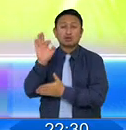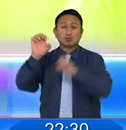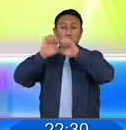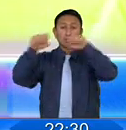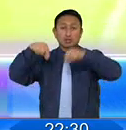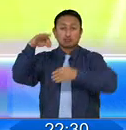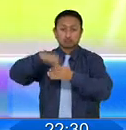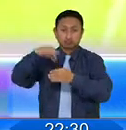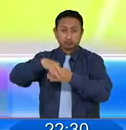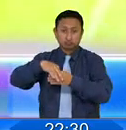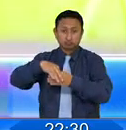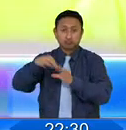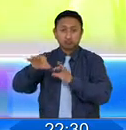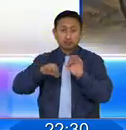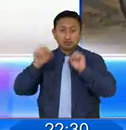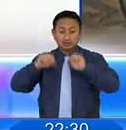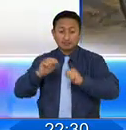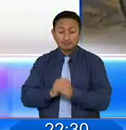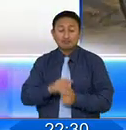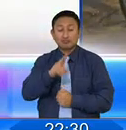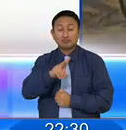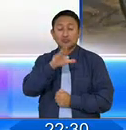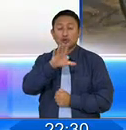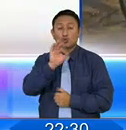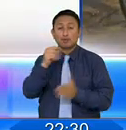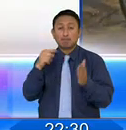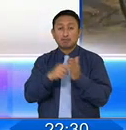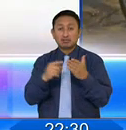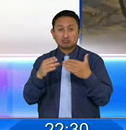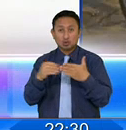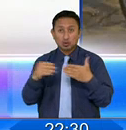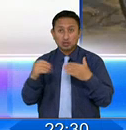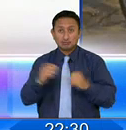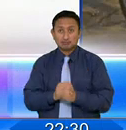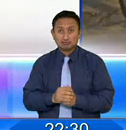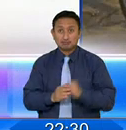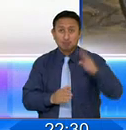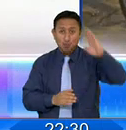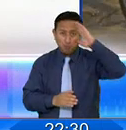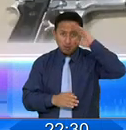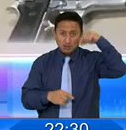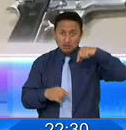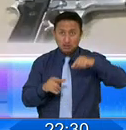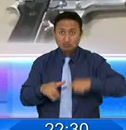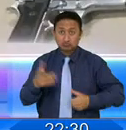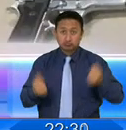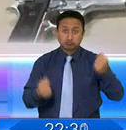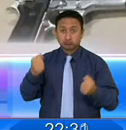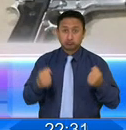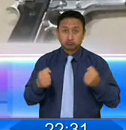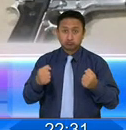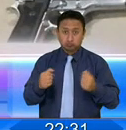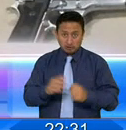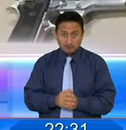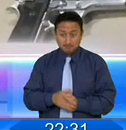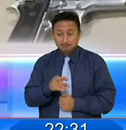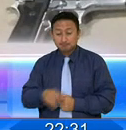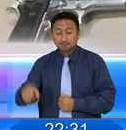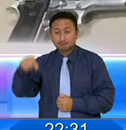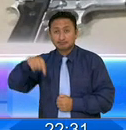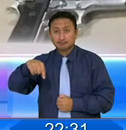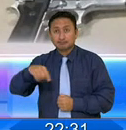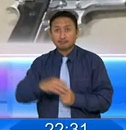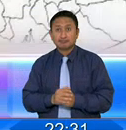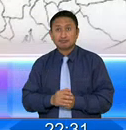de ahorros indicó que se llevaron $250,000. Agentes de la judicial lograron ubicar el blindado. En el robo estarían